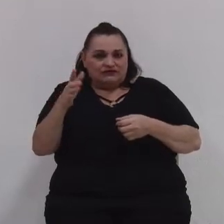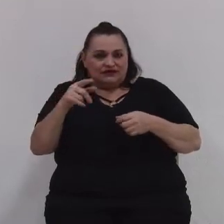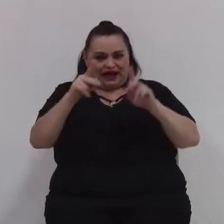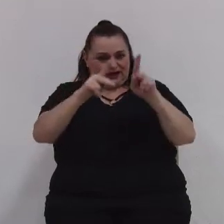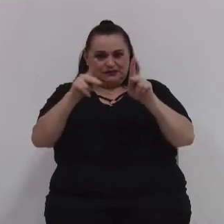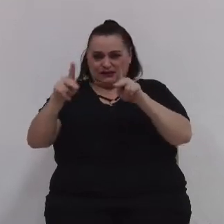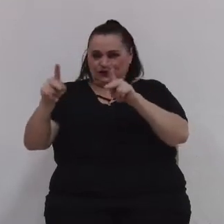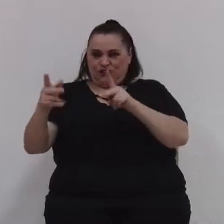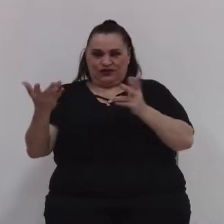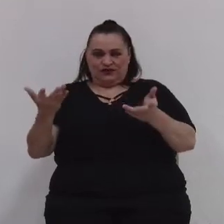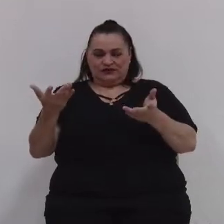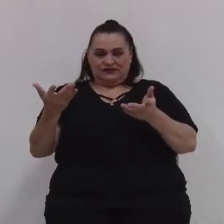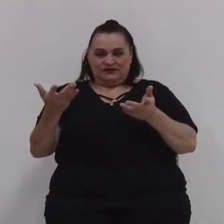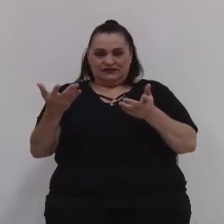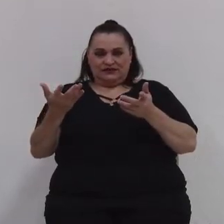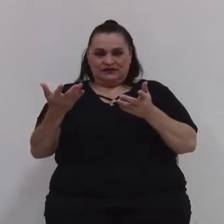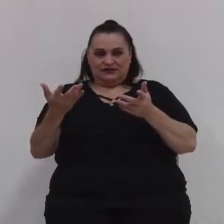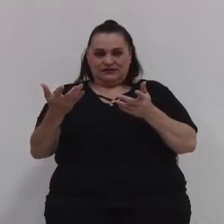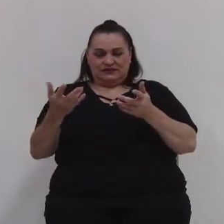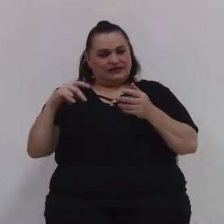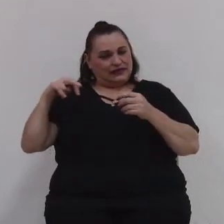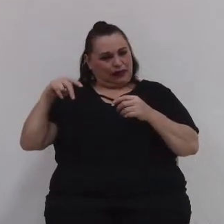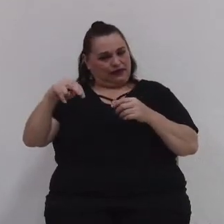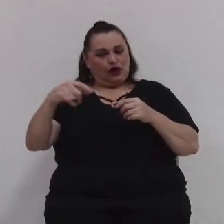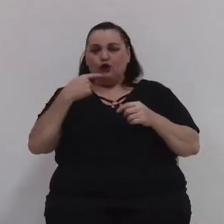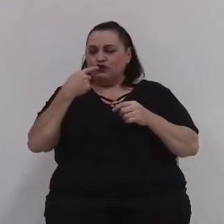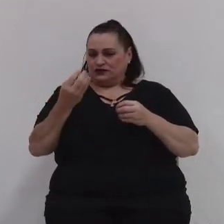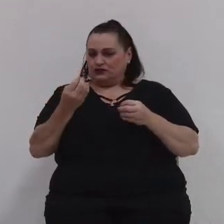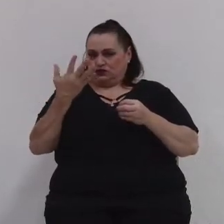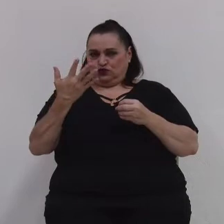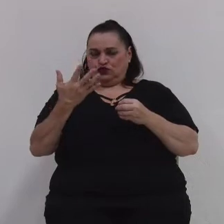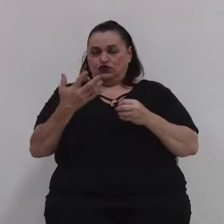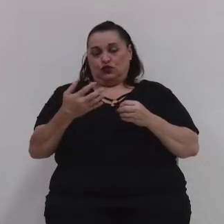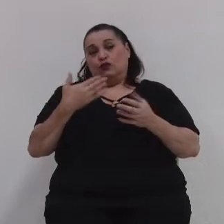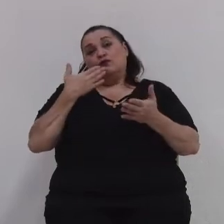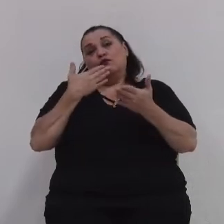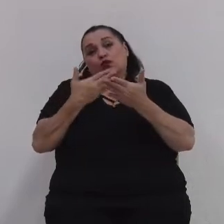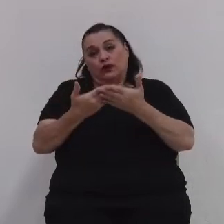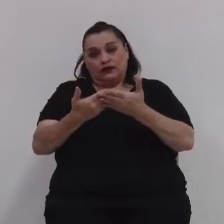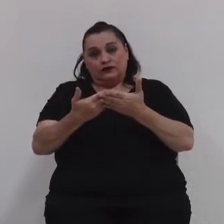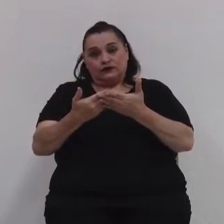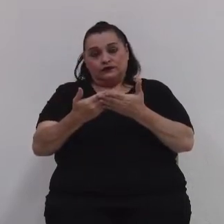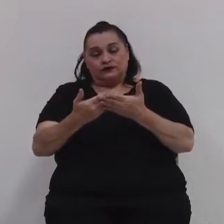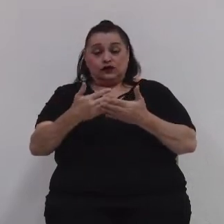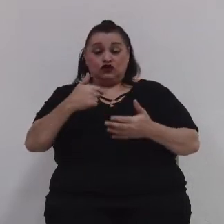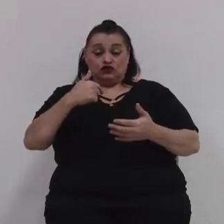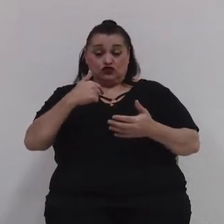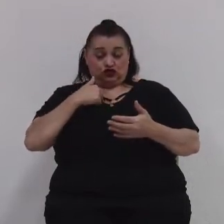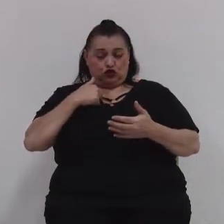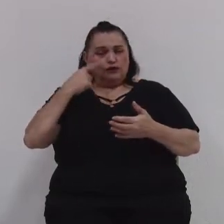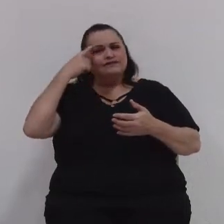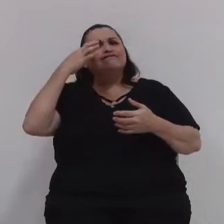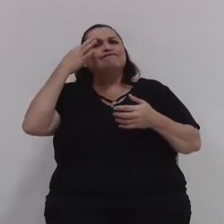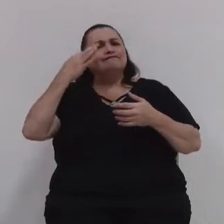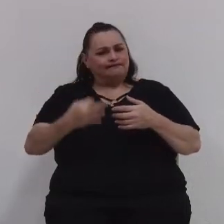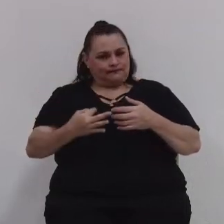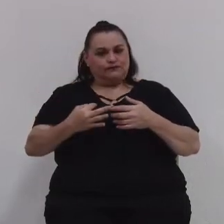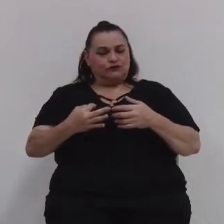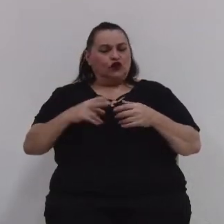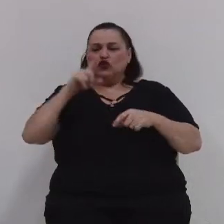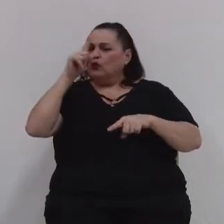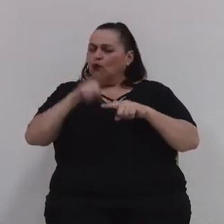ciudadano de a pie, como decimos mucho aquí. Pues bueno, yo soy una convencida de que no podemos